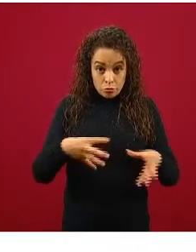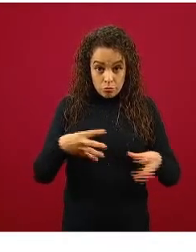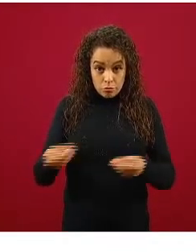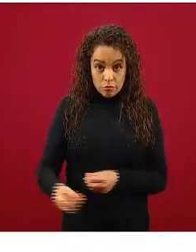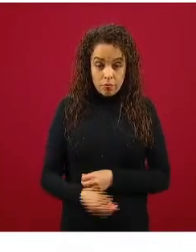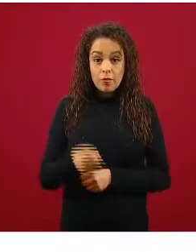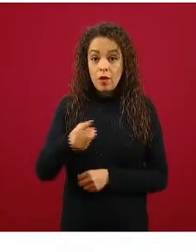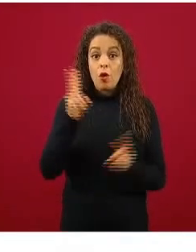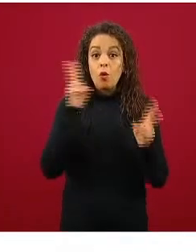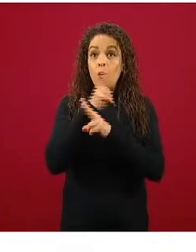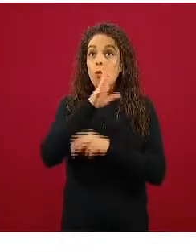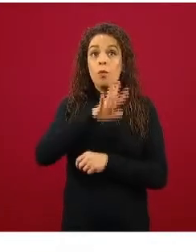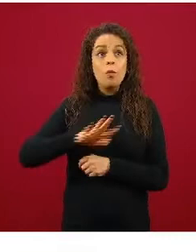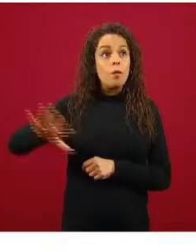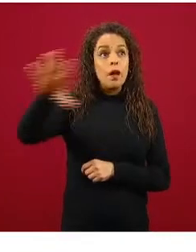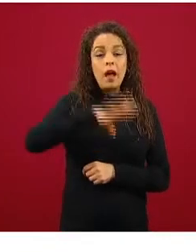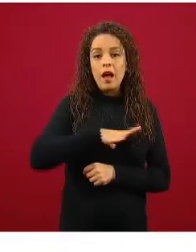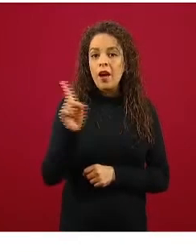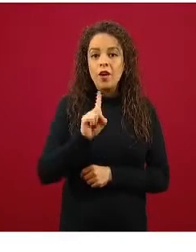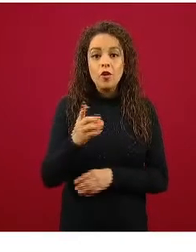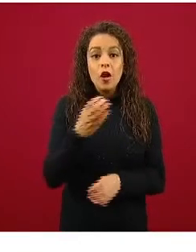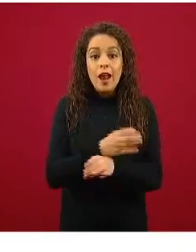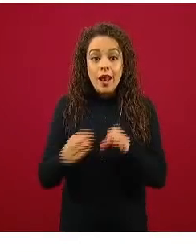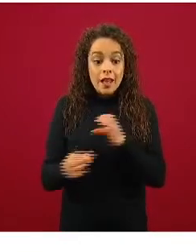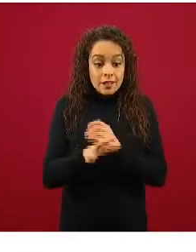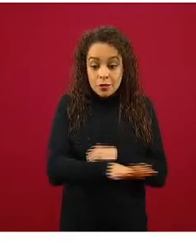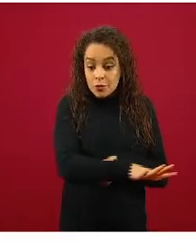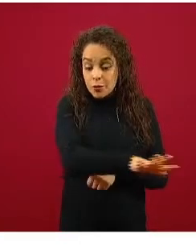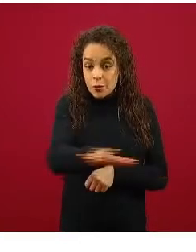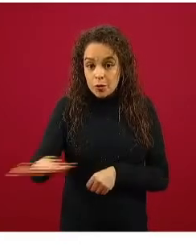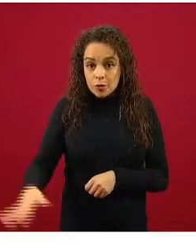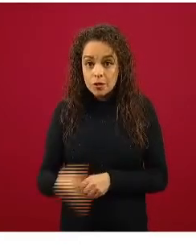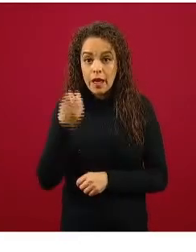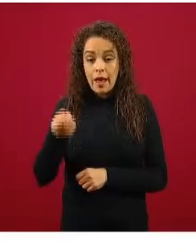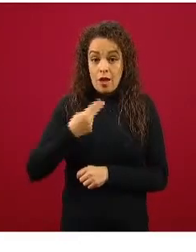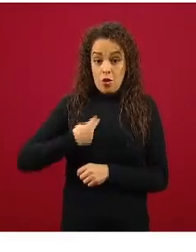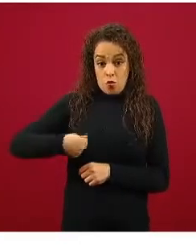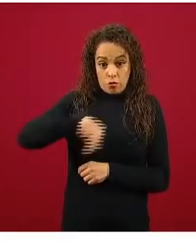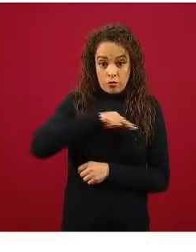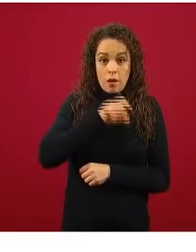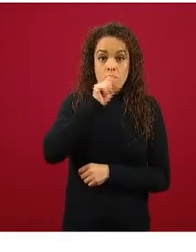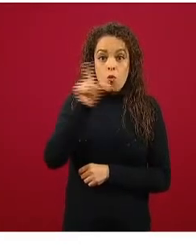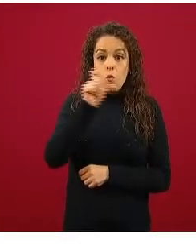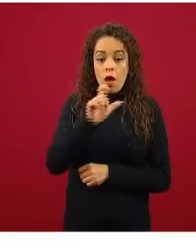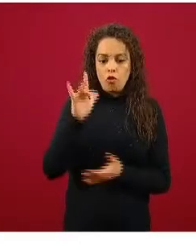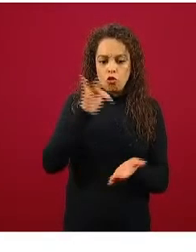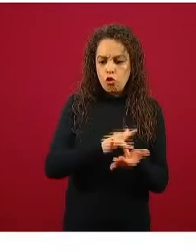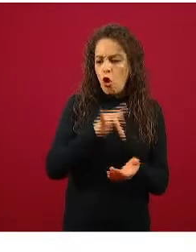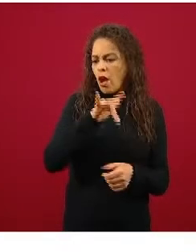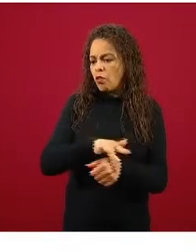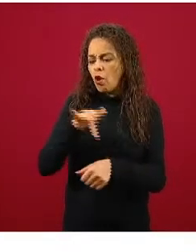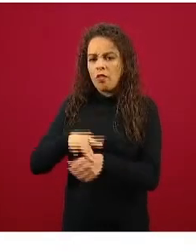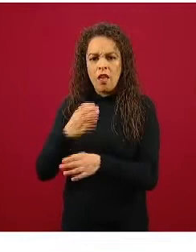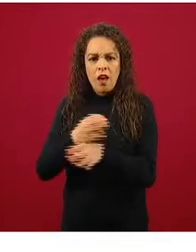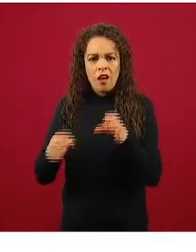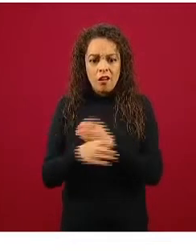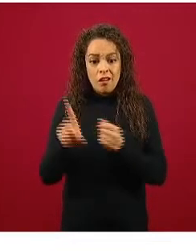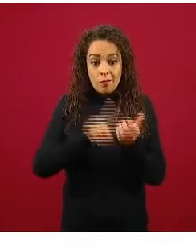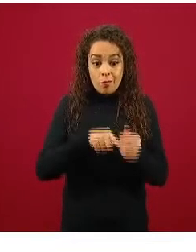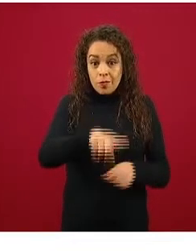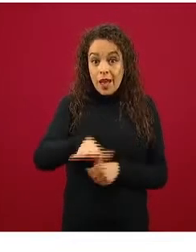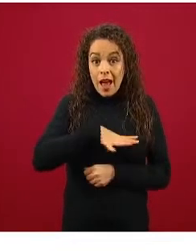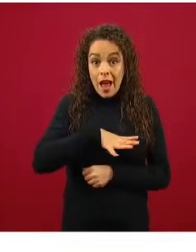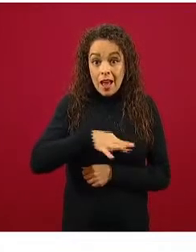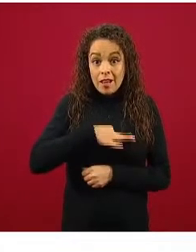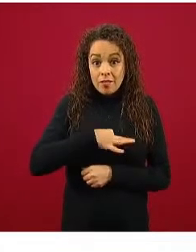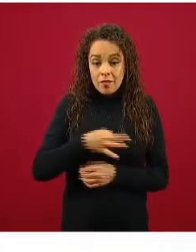está en el aire, está en las superficies y somos nosotros mismos que a la hora de tocar superficies que pueden estar contaminadas,